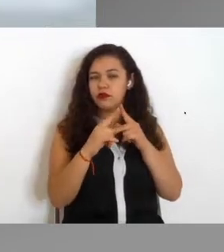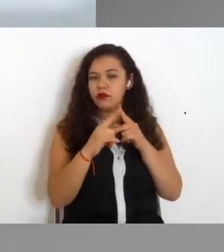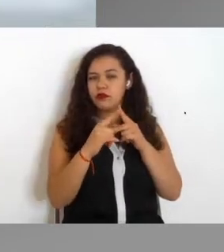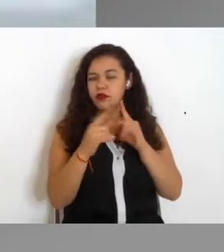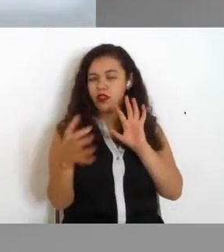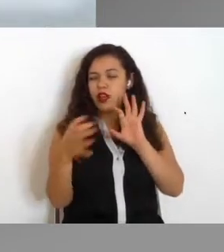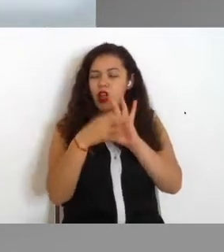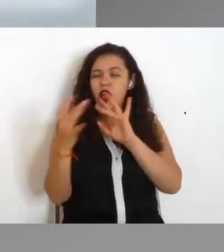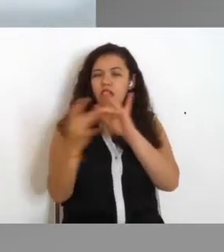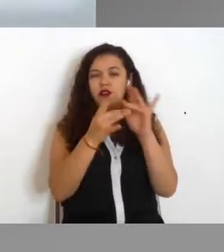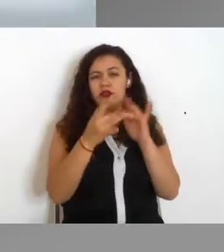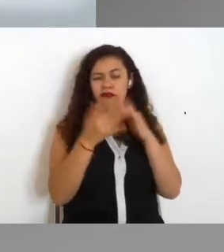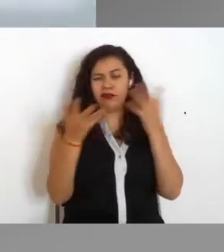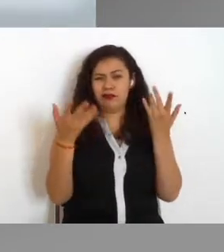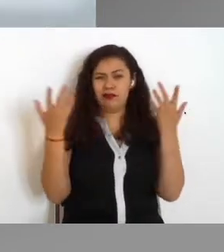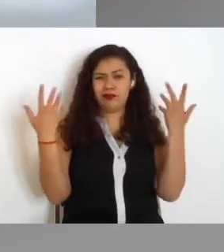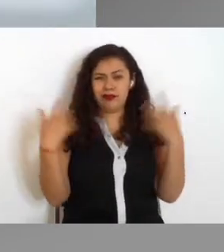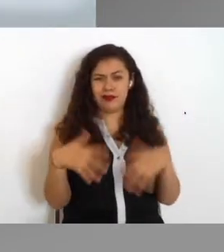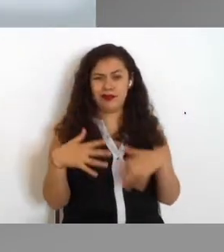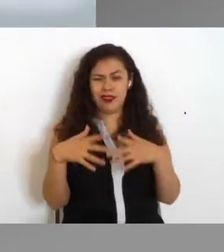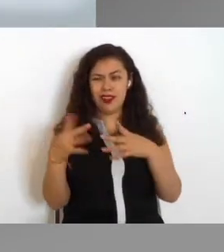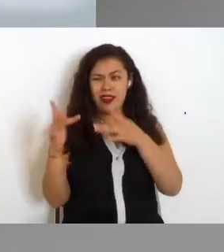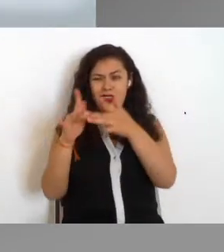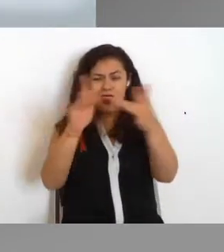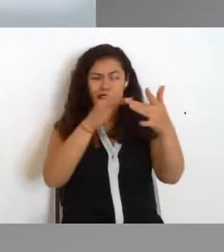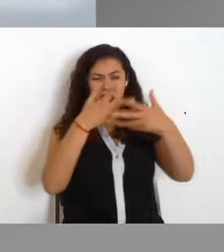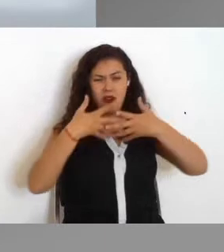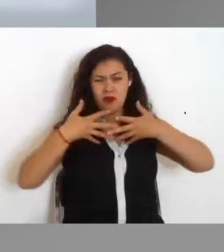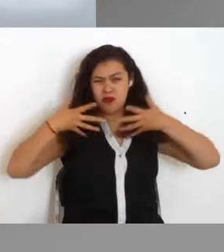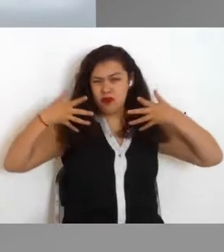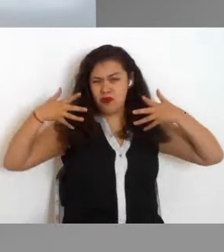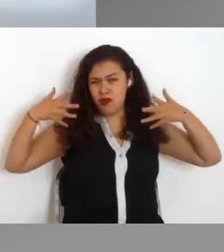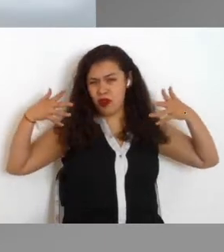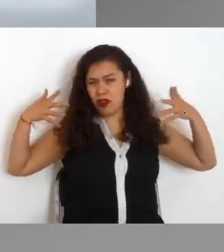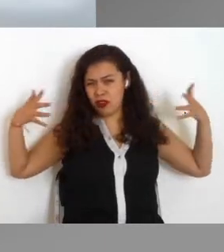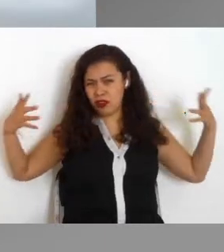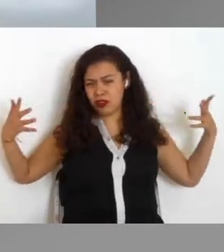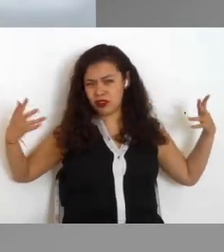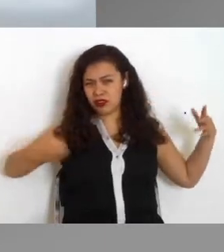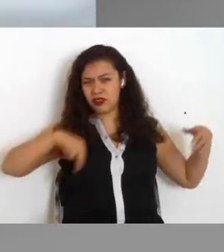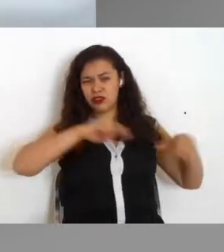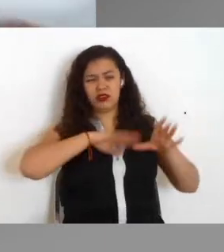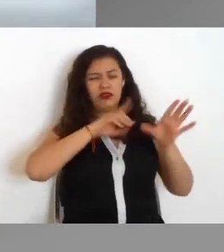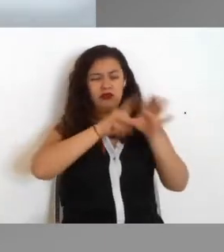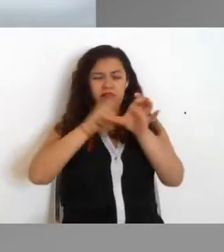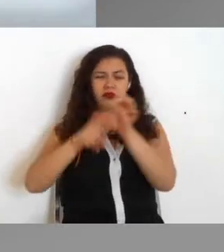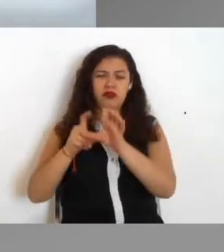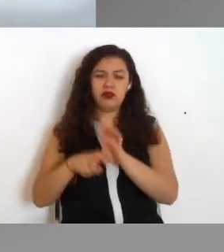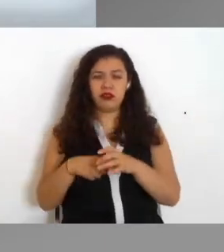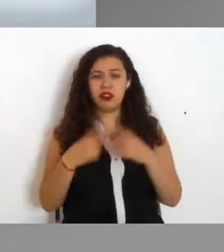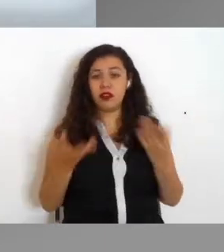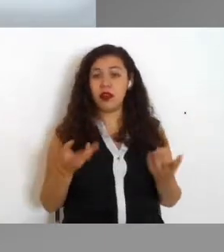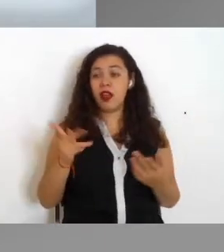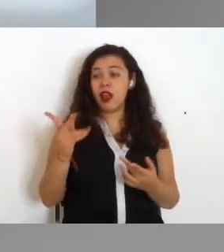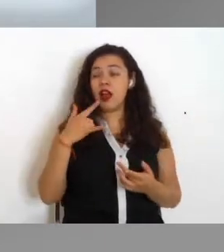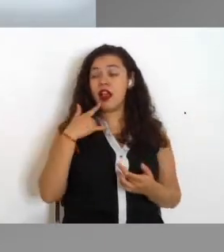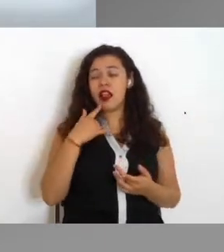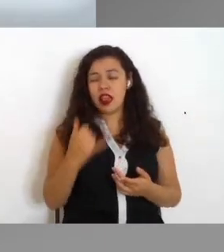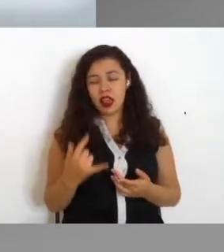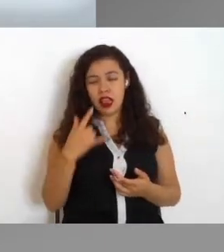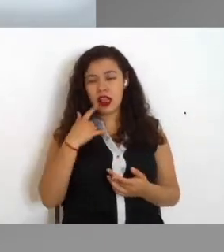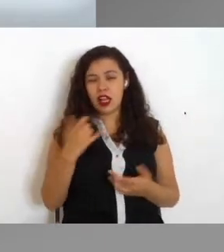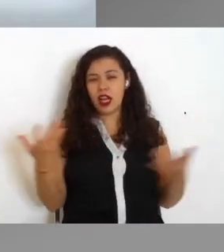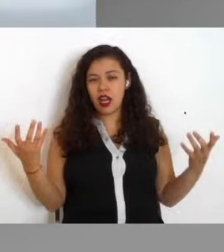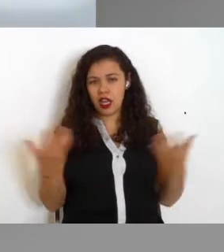estas alturas no tengamos una gran red y con todos nosotros adentro, sin embargo, hay esfuerzos que se están haciendo,